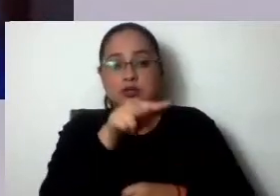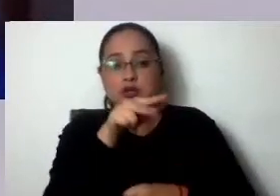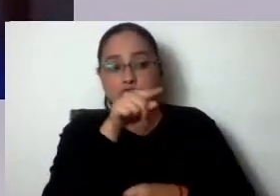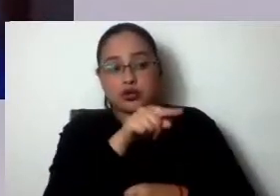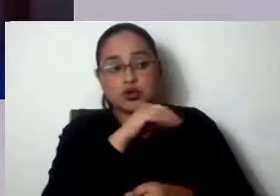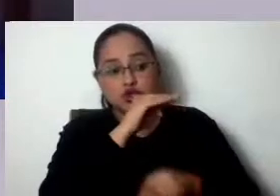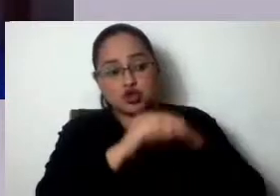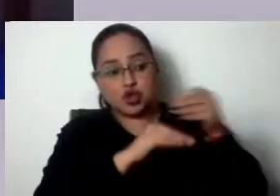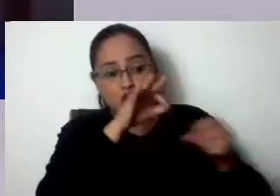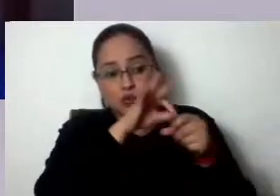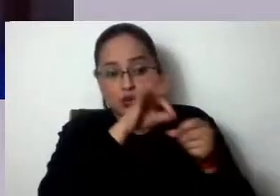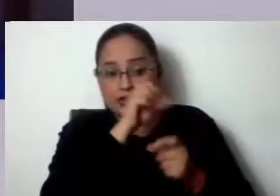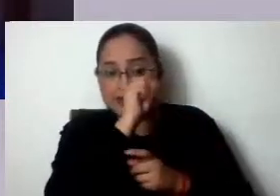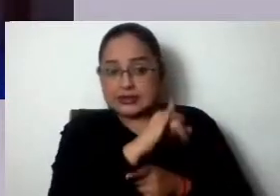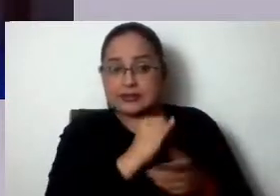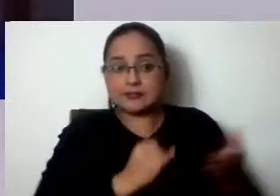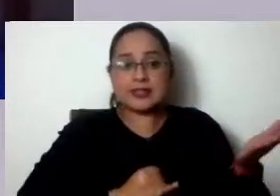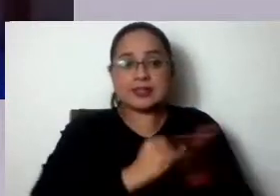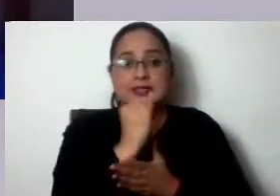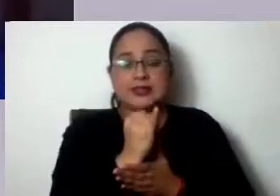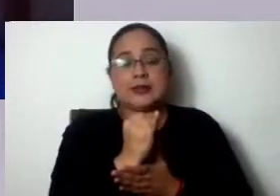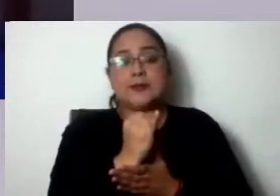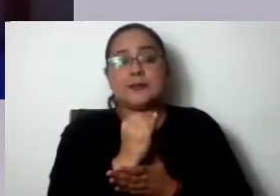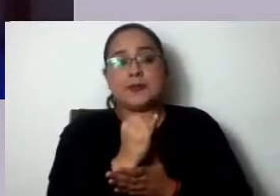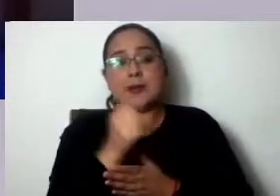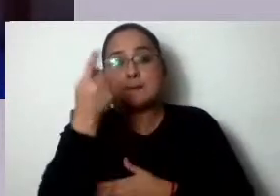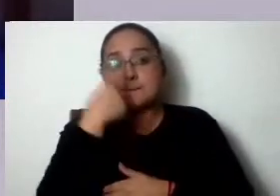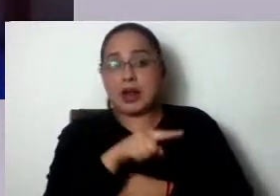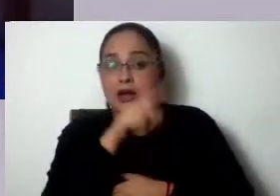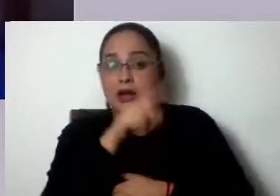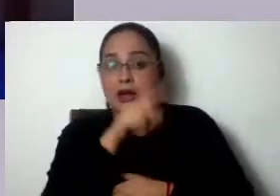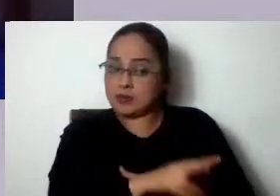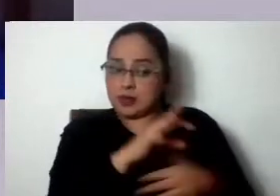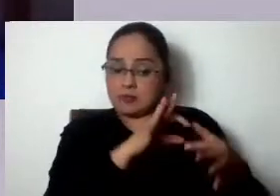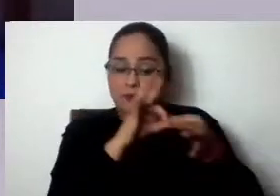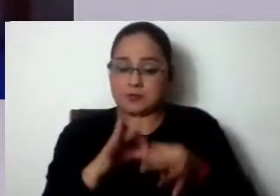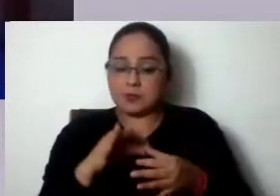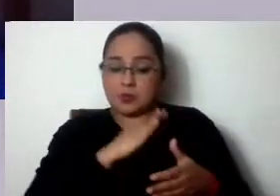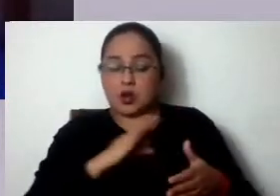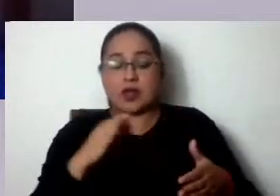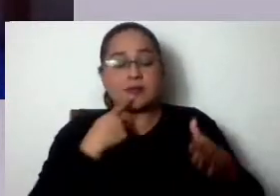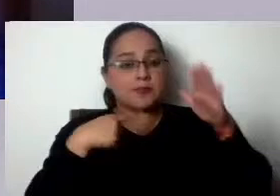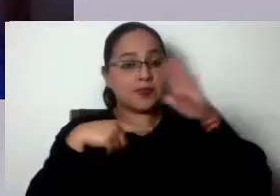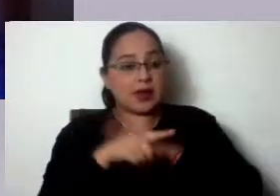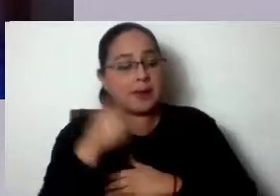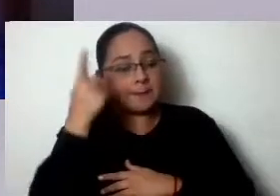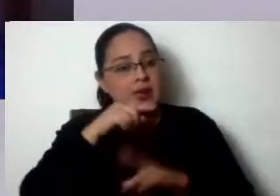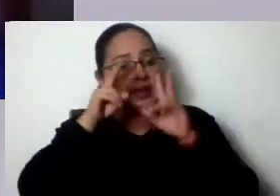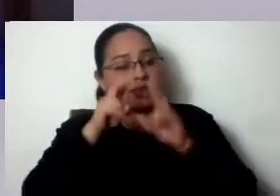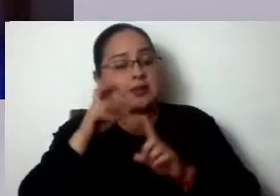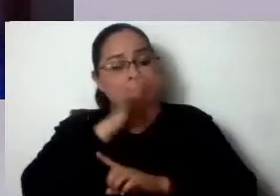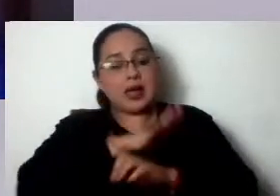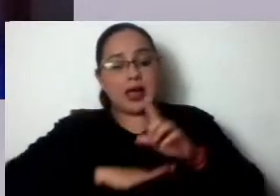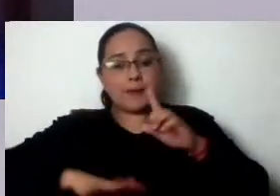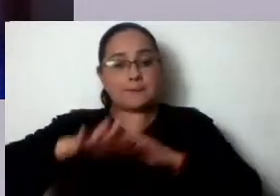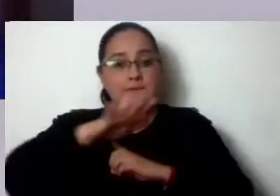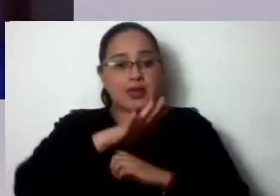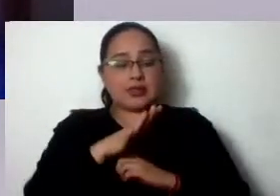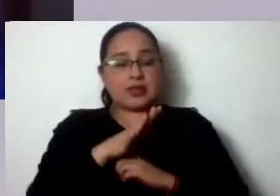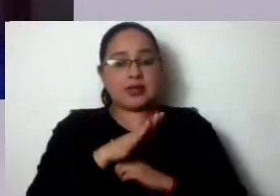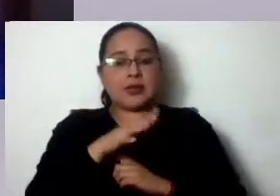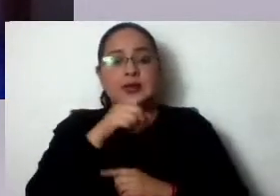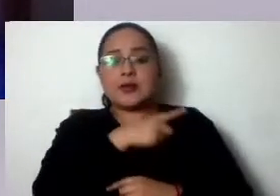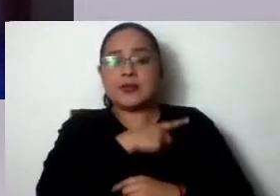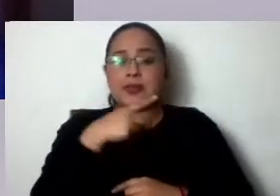unanimidad de votos determinó que para acreditar el interés legítimo en asuntos que afectan el medio ambiente y